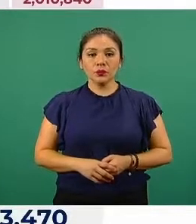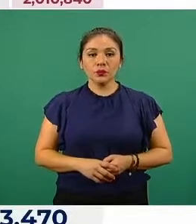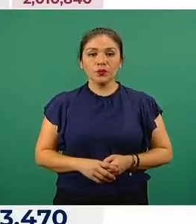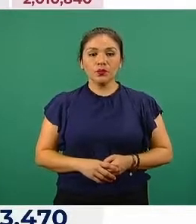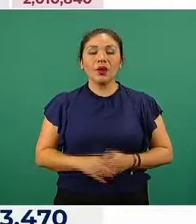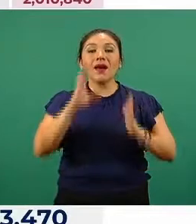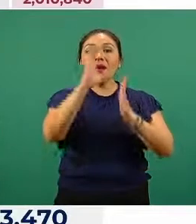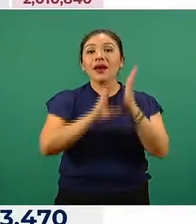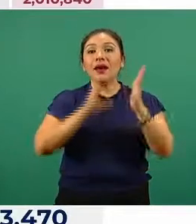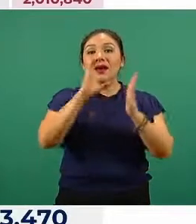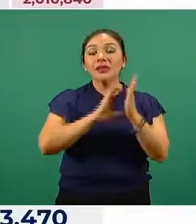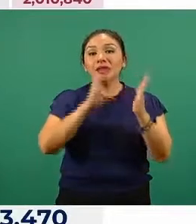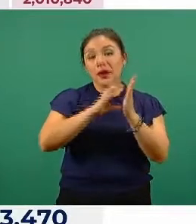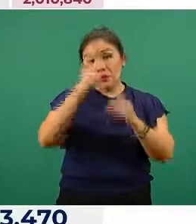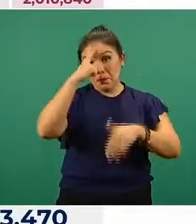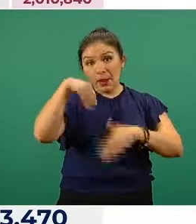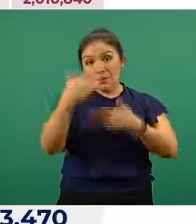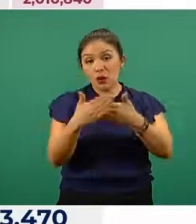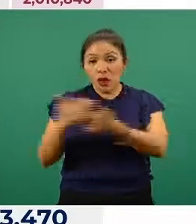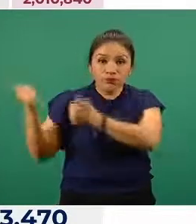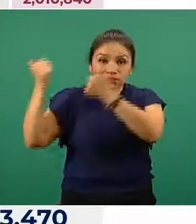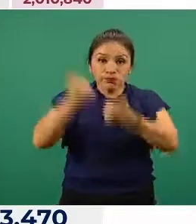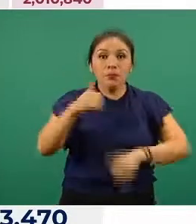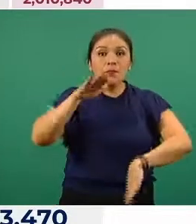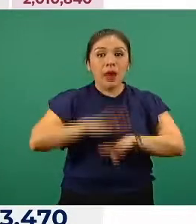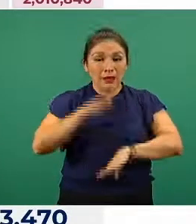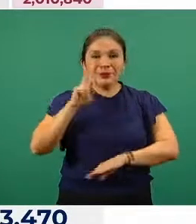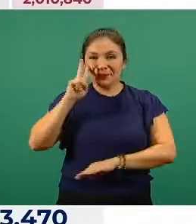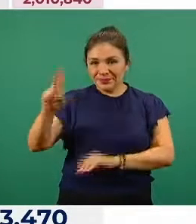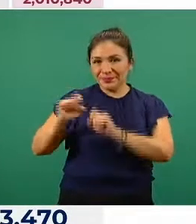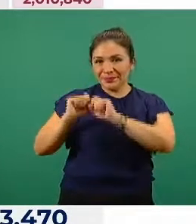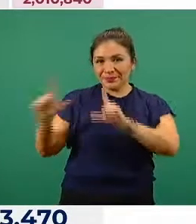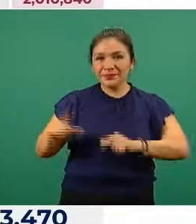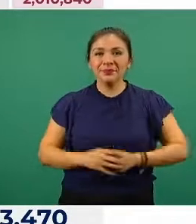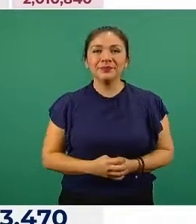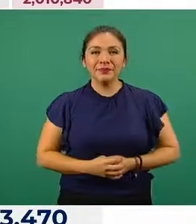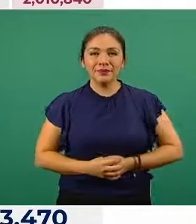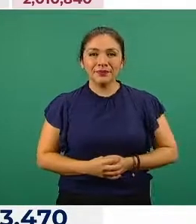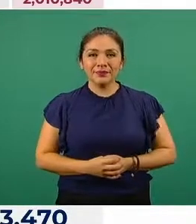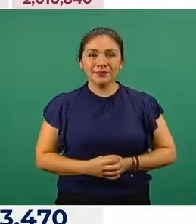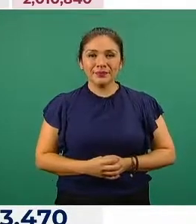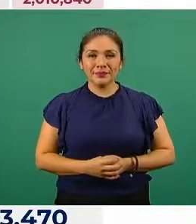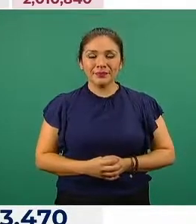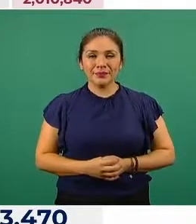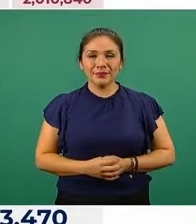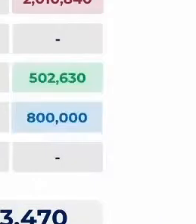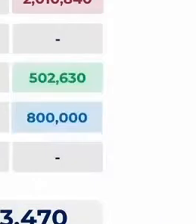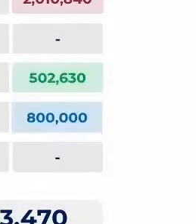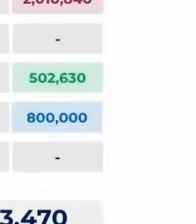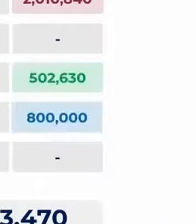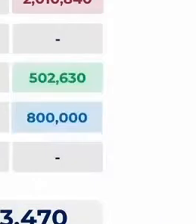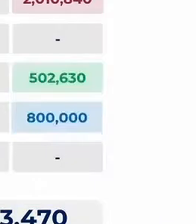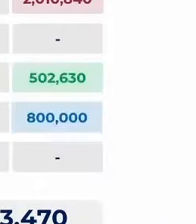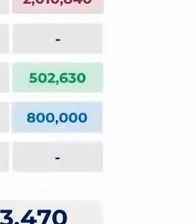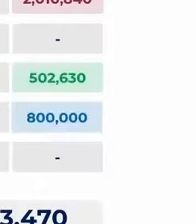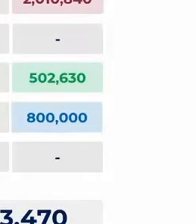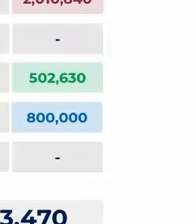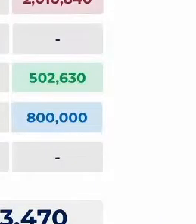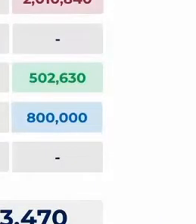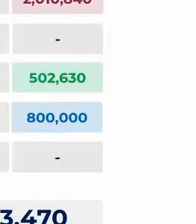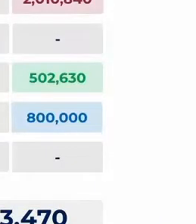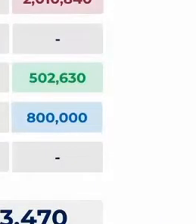Sobre el calendario de entregas programadas y recibidas durante esta semana, ya no se